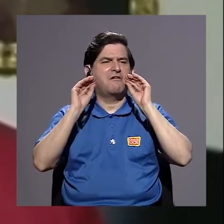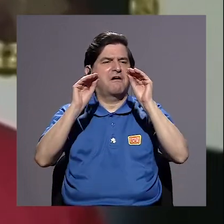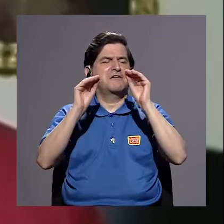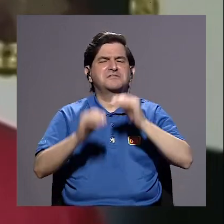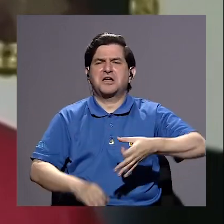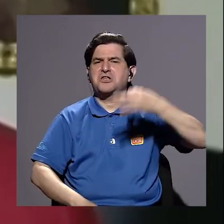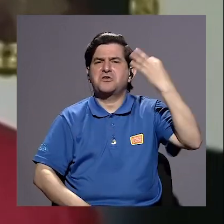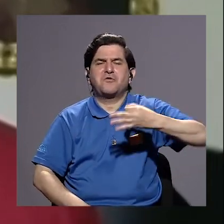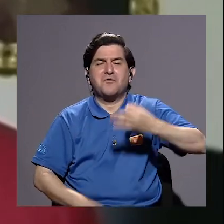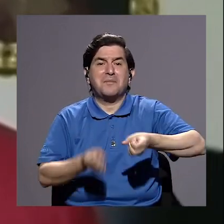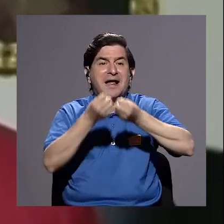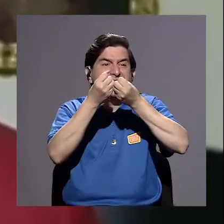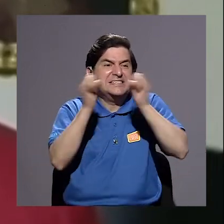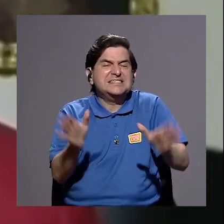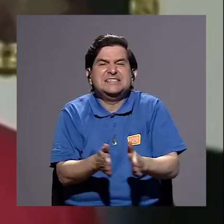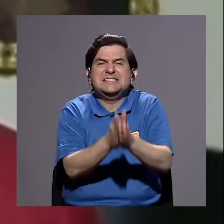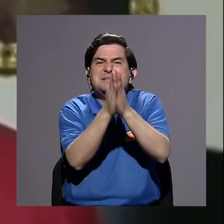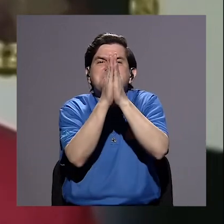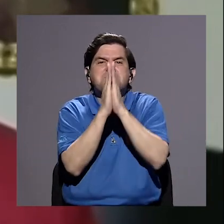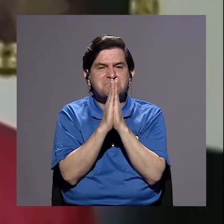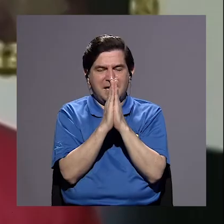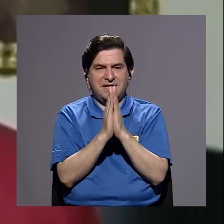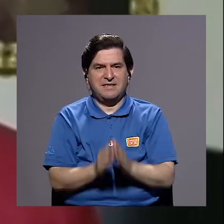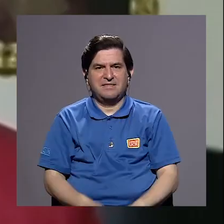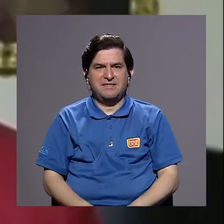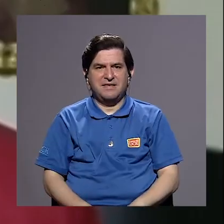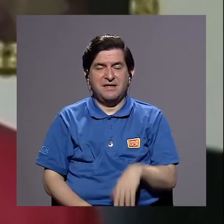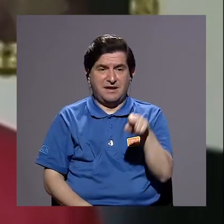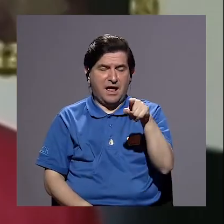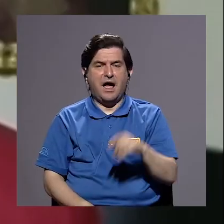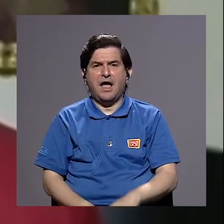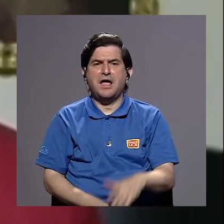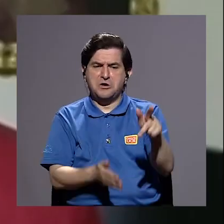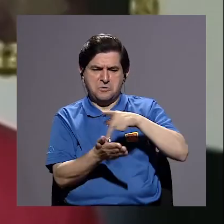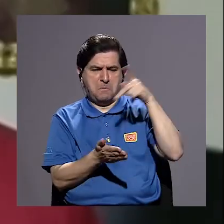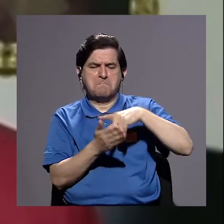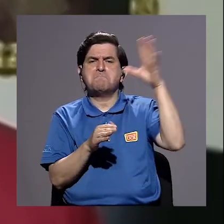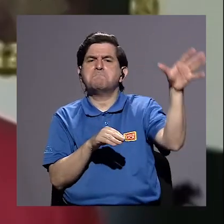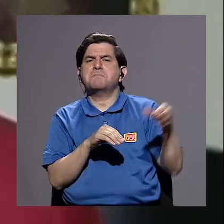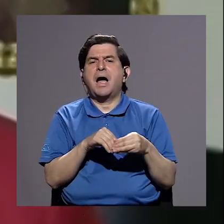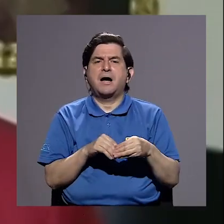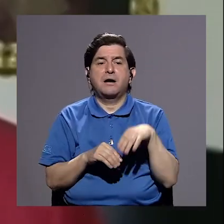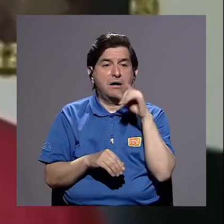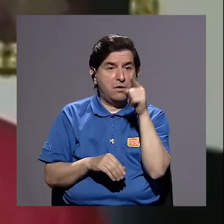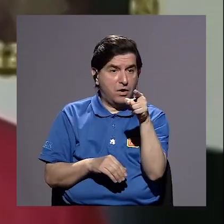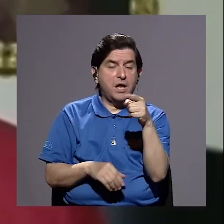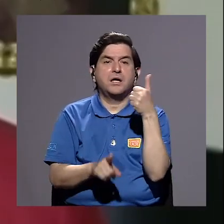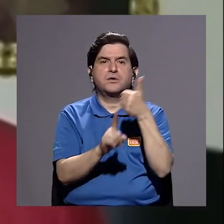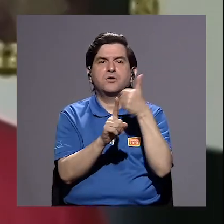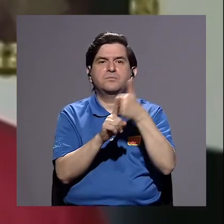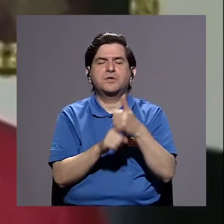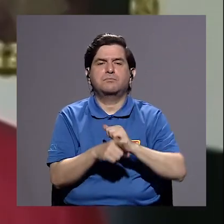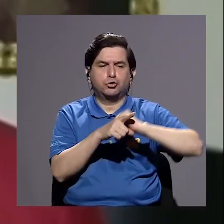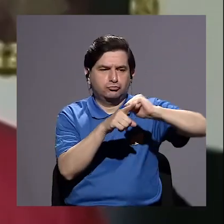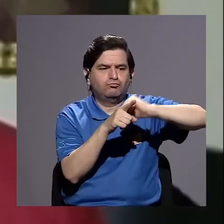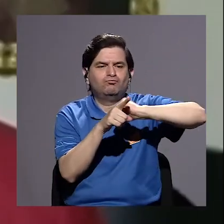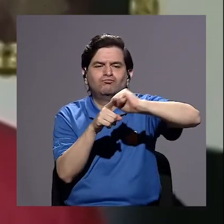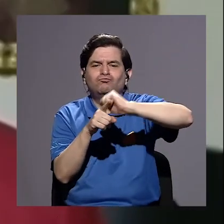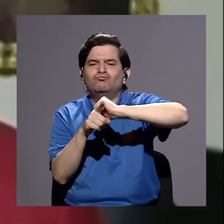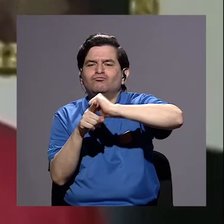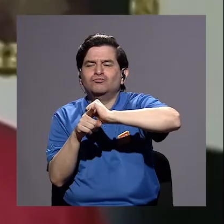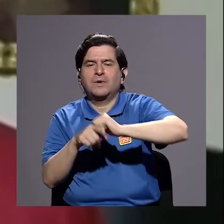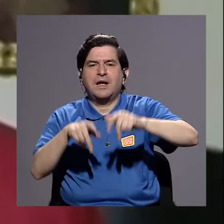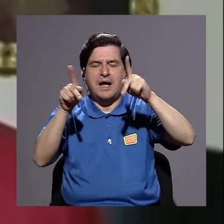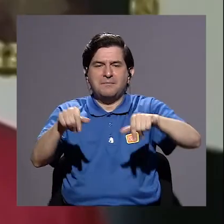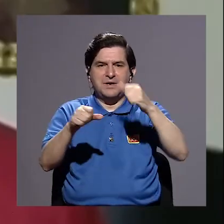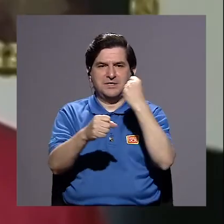clases formales y sin pedir siquiera sustento por eso adicional, daban ellos las